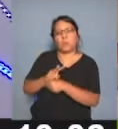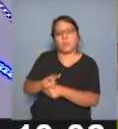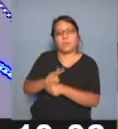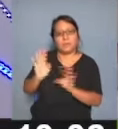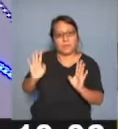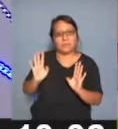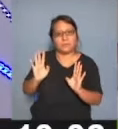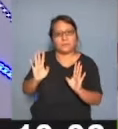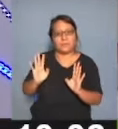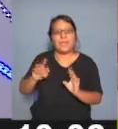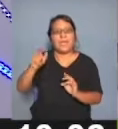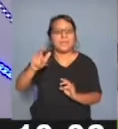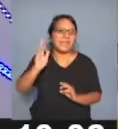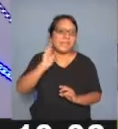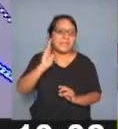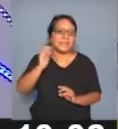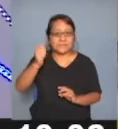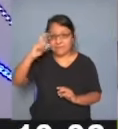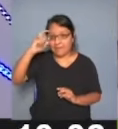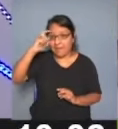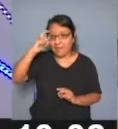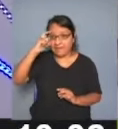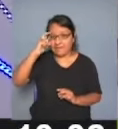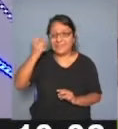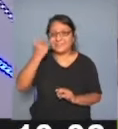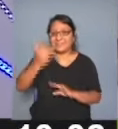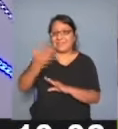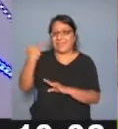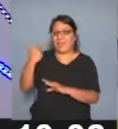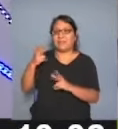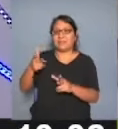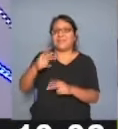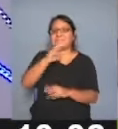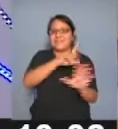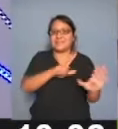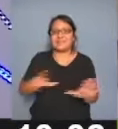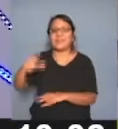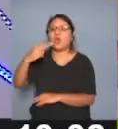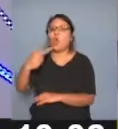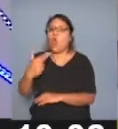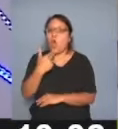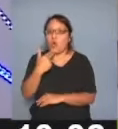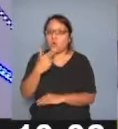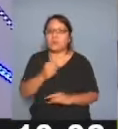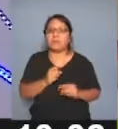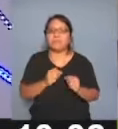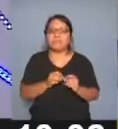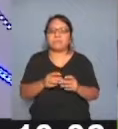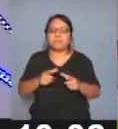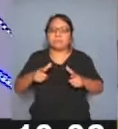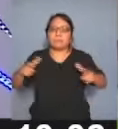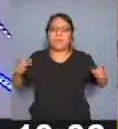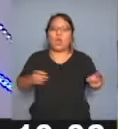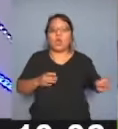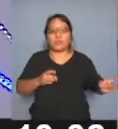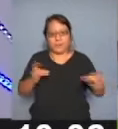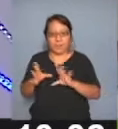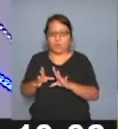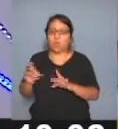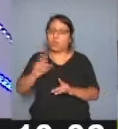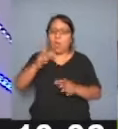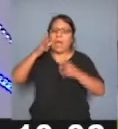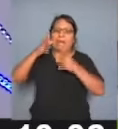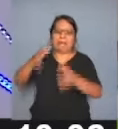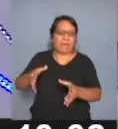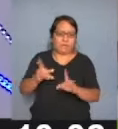día 16 de enero presentábamos ya 711 casos de COVID-19. Si bien los casos no son de gravedad,